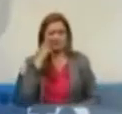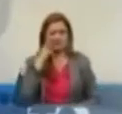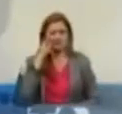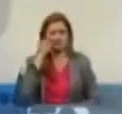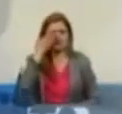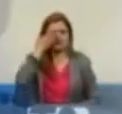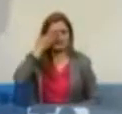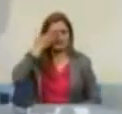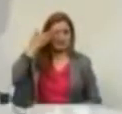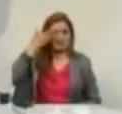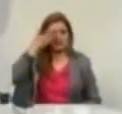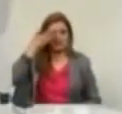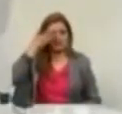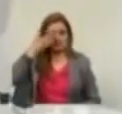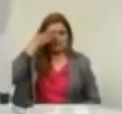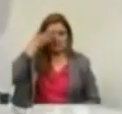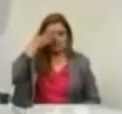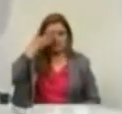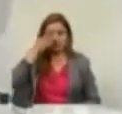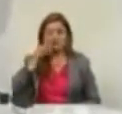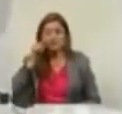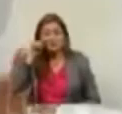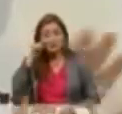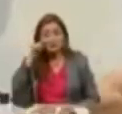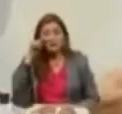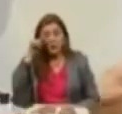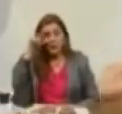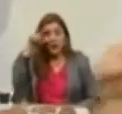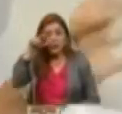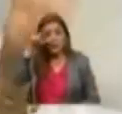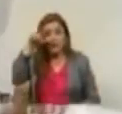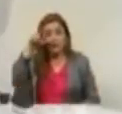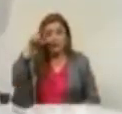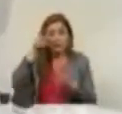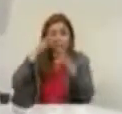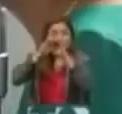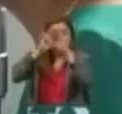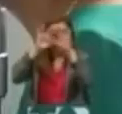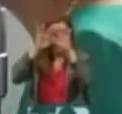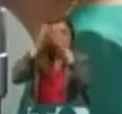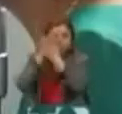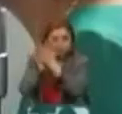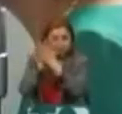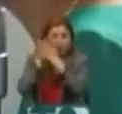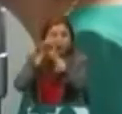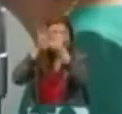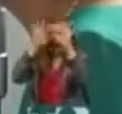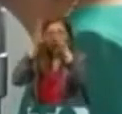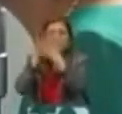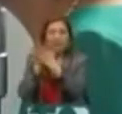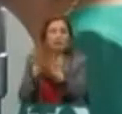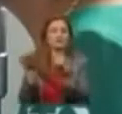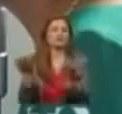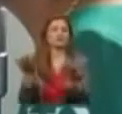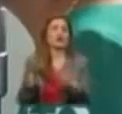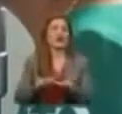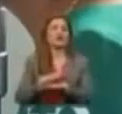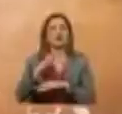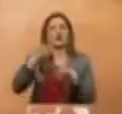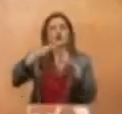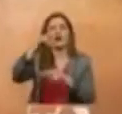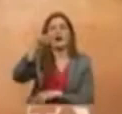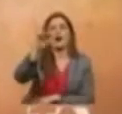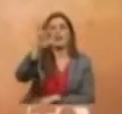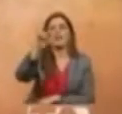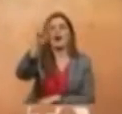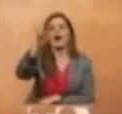una cortina delante. Y a ratitos, en momentos, medio se me aclaraba, pero volvía. Las cataratas son la causa más común de pérdida